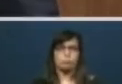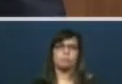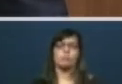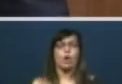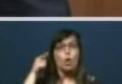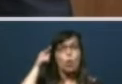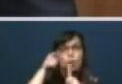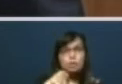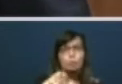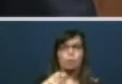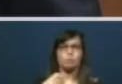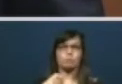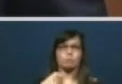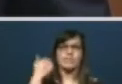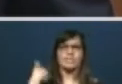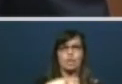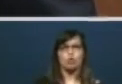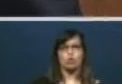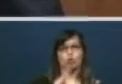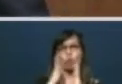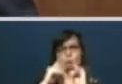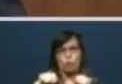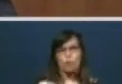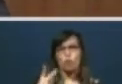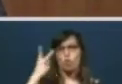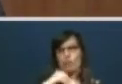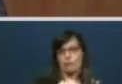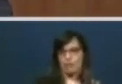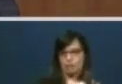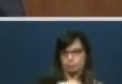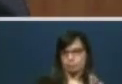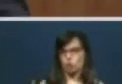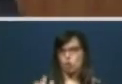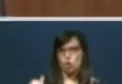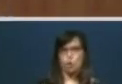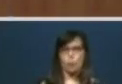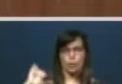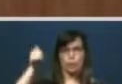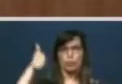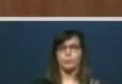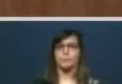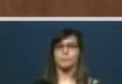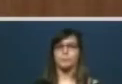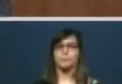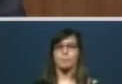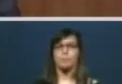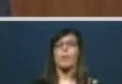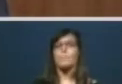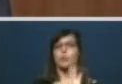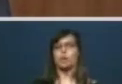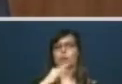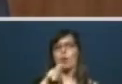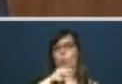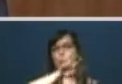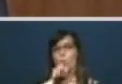fin hemos suscripto ya dos convenios con el estado en el área de transferencia del conocimiento del proyecto t-cue iniciado en 2008